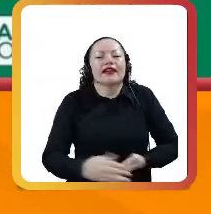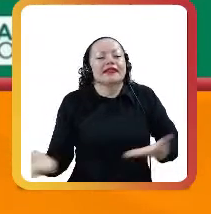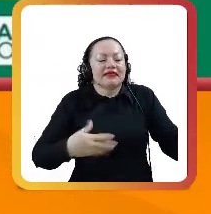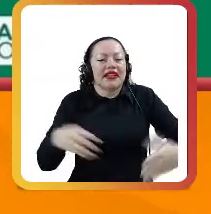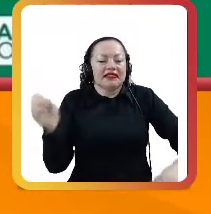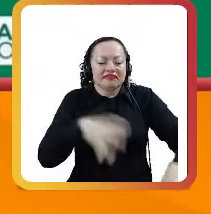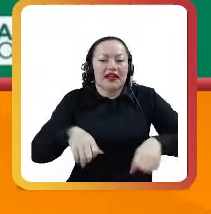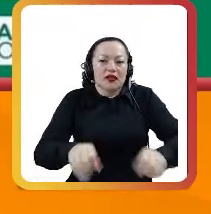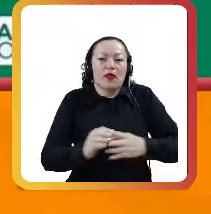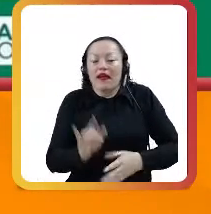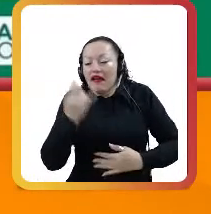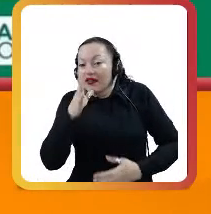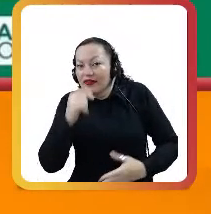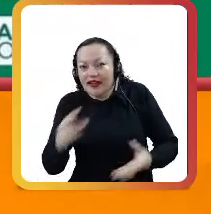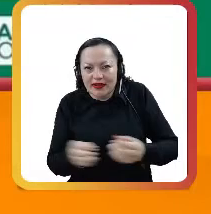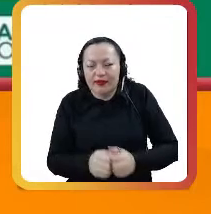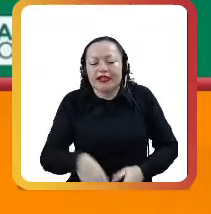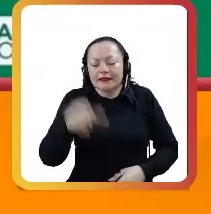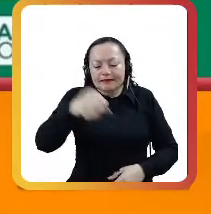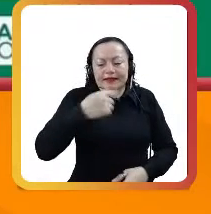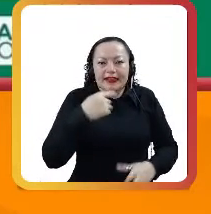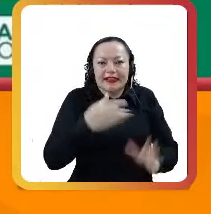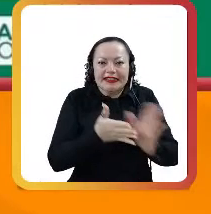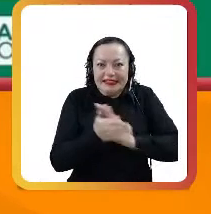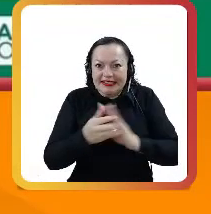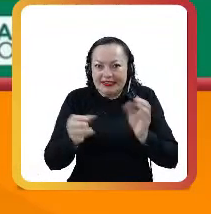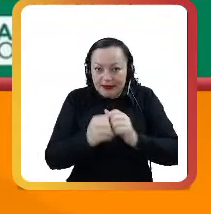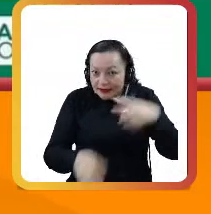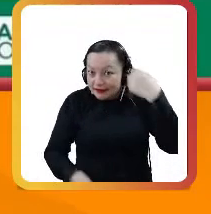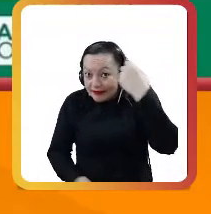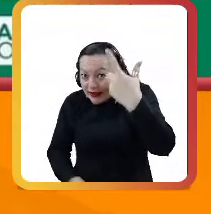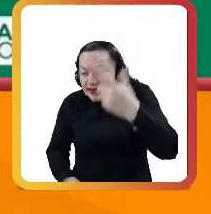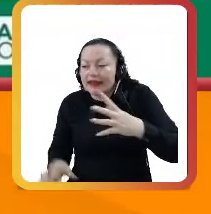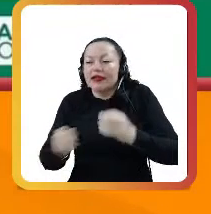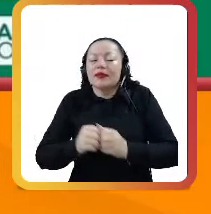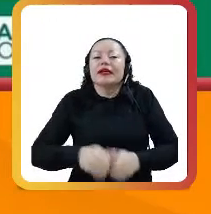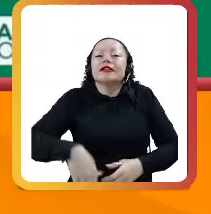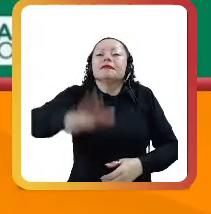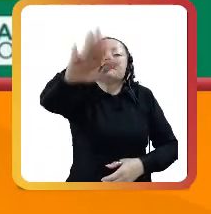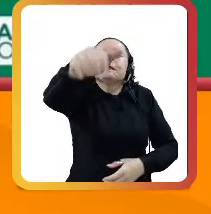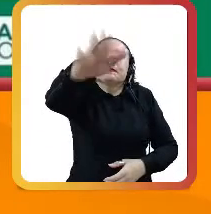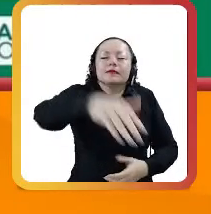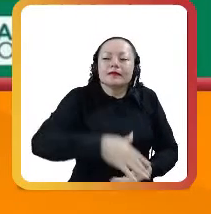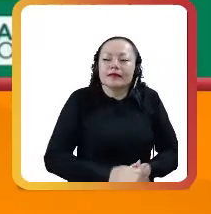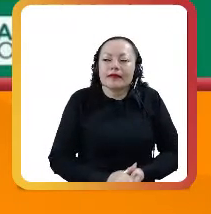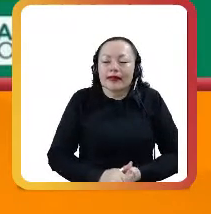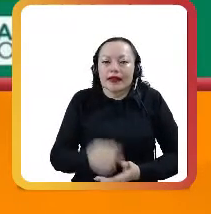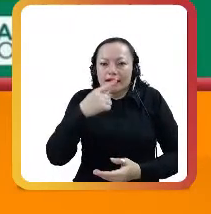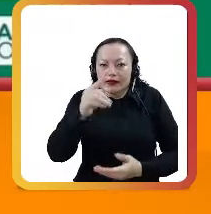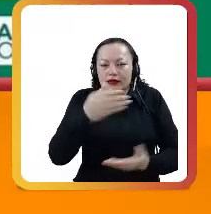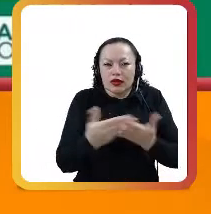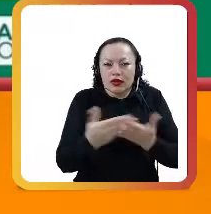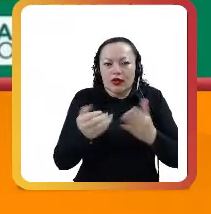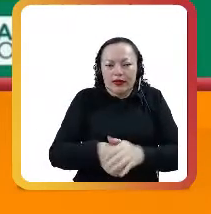o algo así. Así es, Laura. Muy bien. Laurita, ¿ya compraste el alcohol?